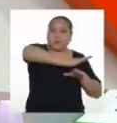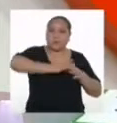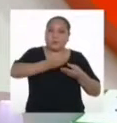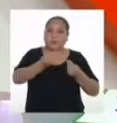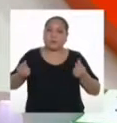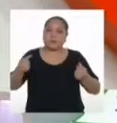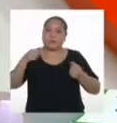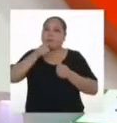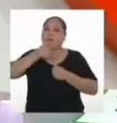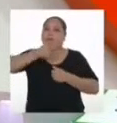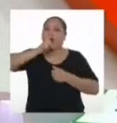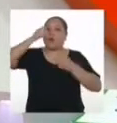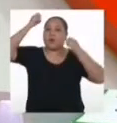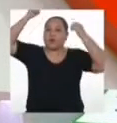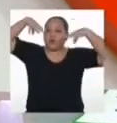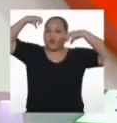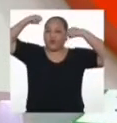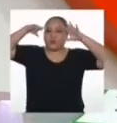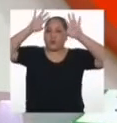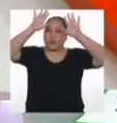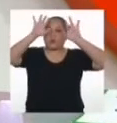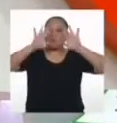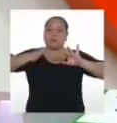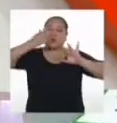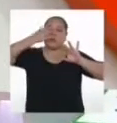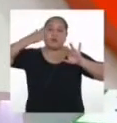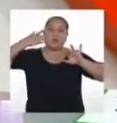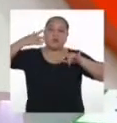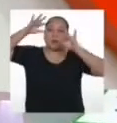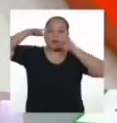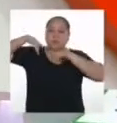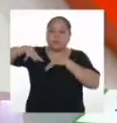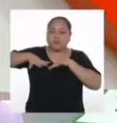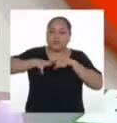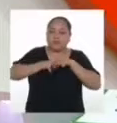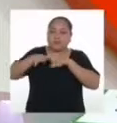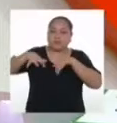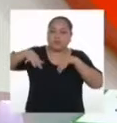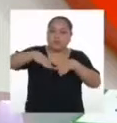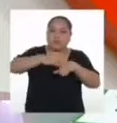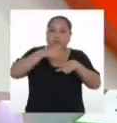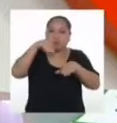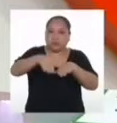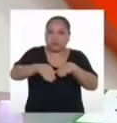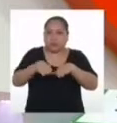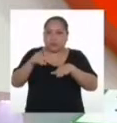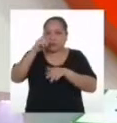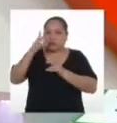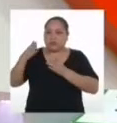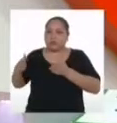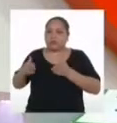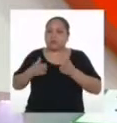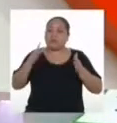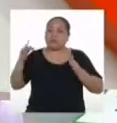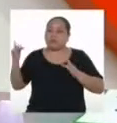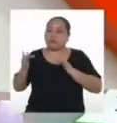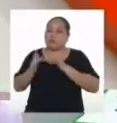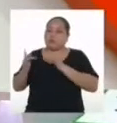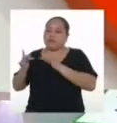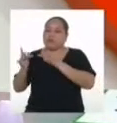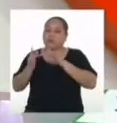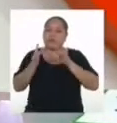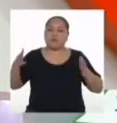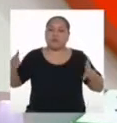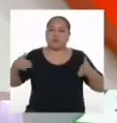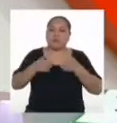terrestre por donde el agua de lluvia, nieve o deshielo escurre y transita o drena a través de una red de corrientes